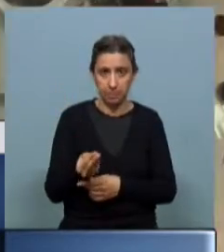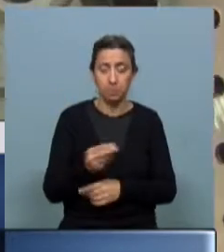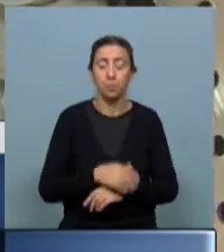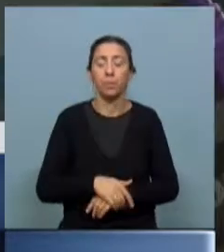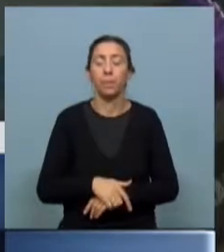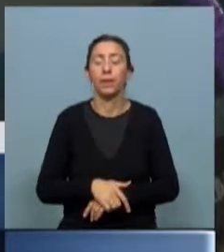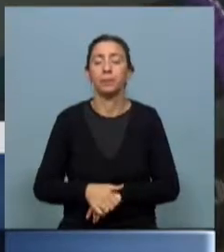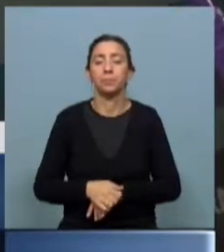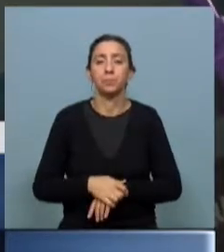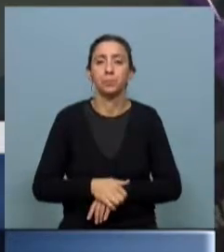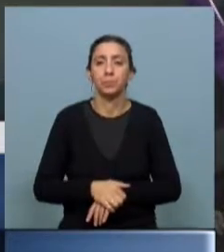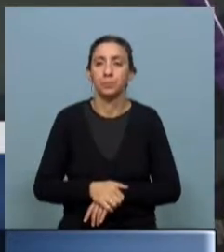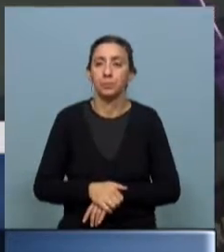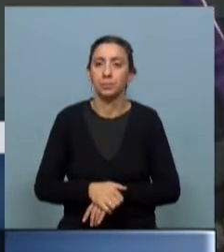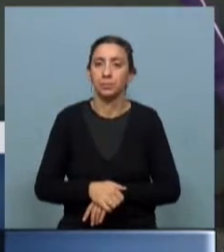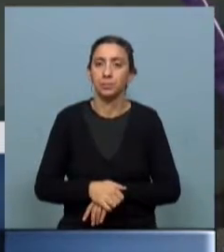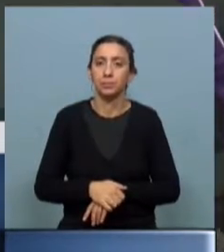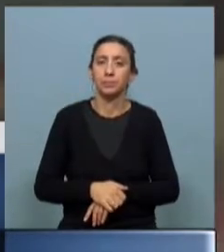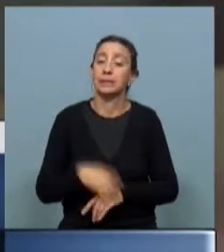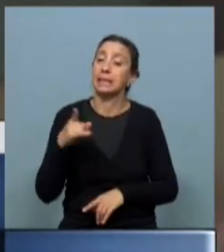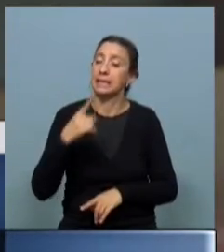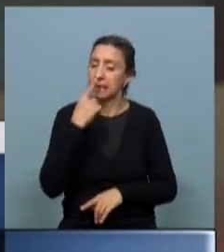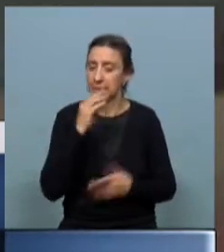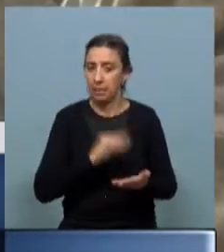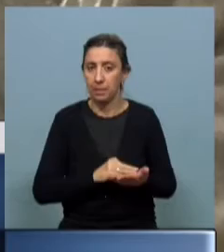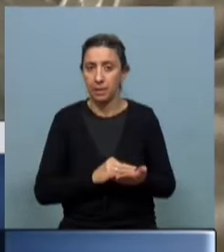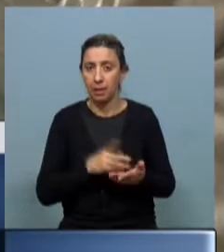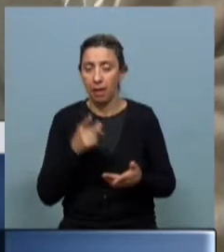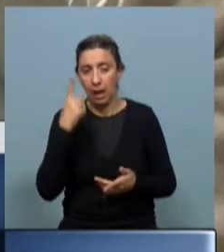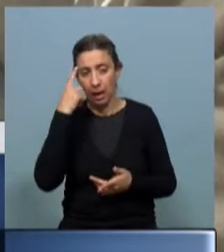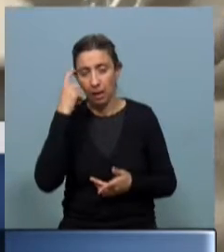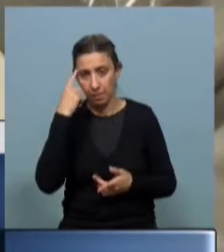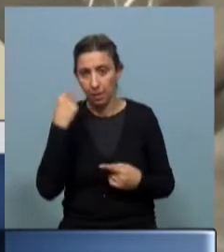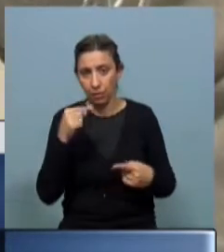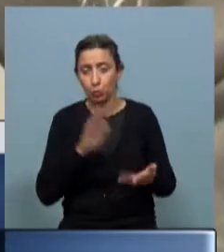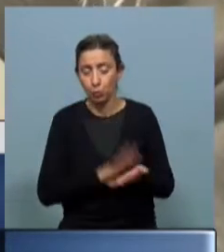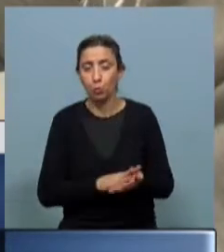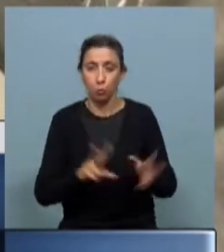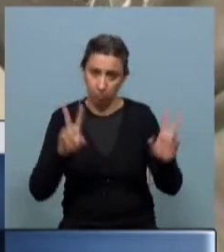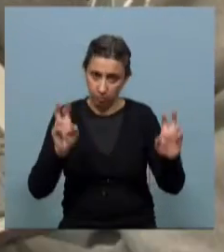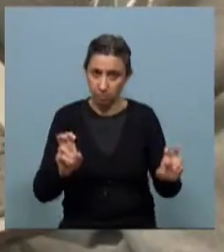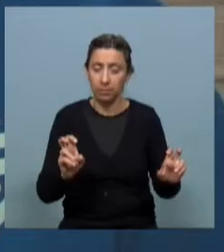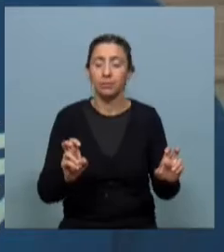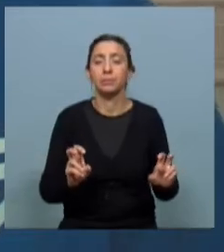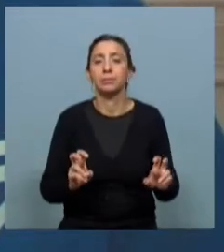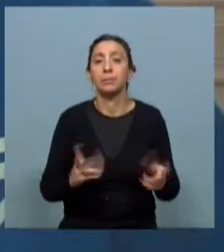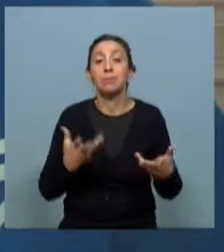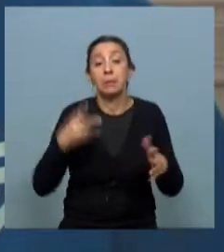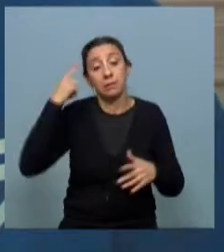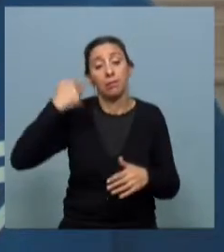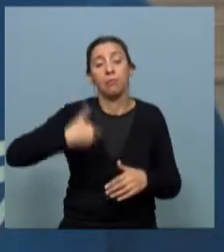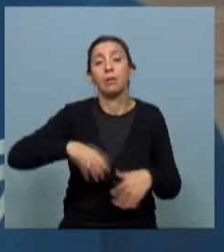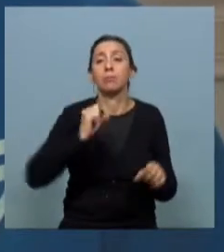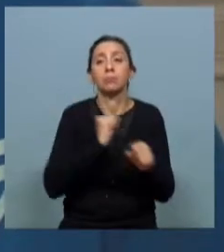para ir a Brasil. Y bueno, eso es lo más interesante de la robótica, aprender sobre esto y tal vez en el